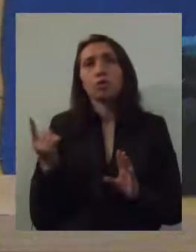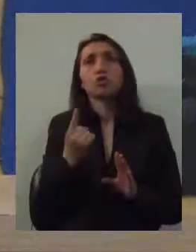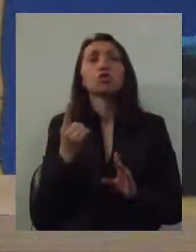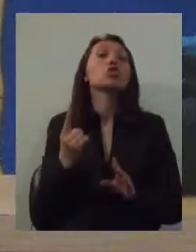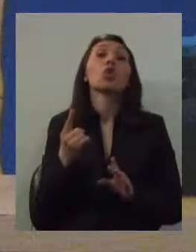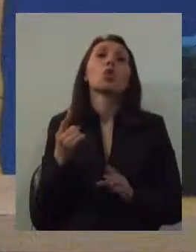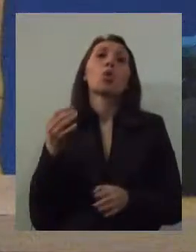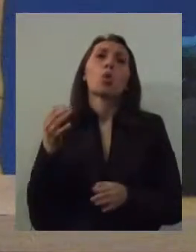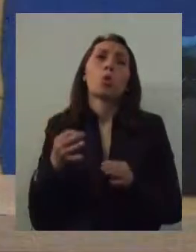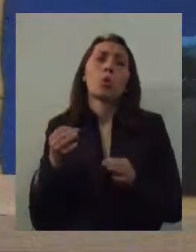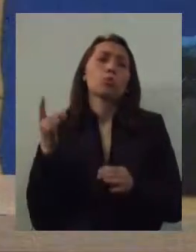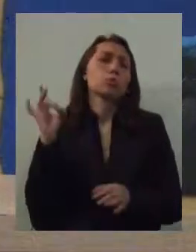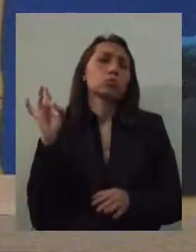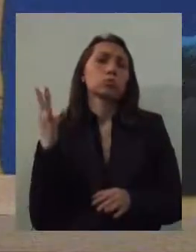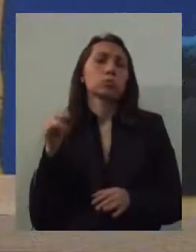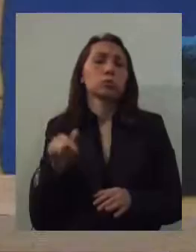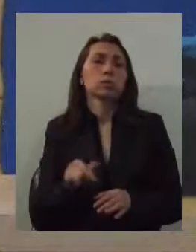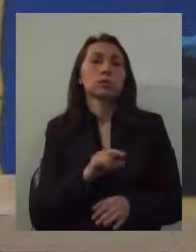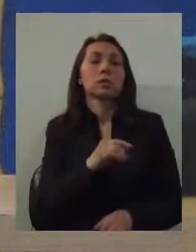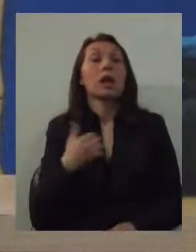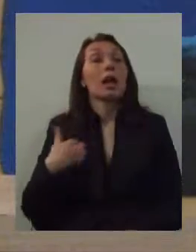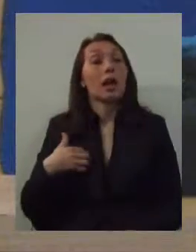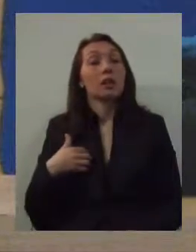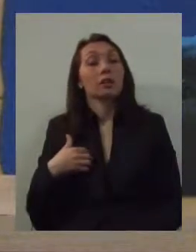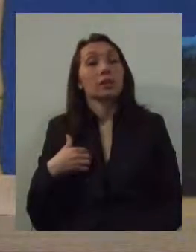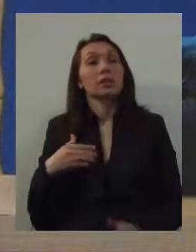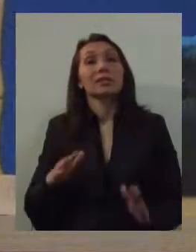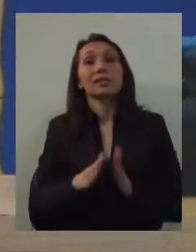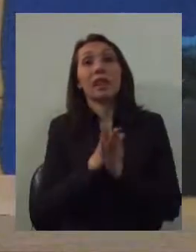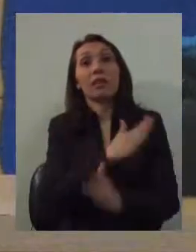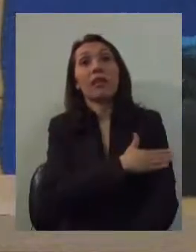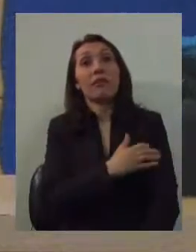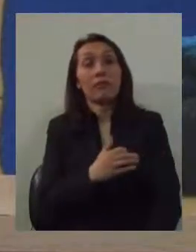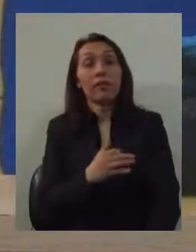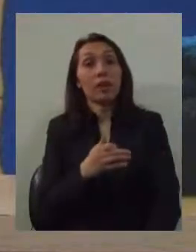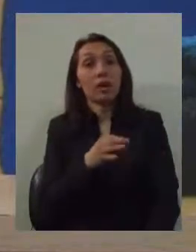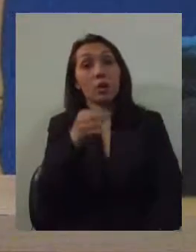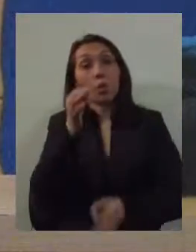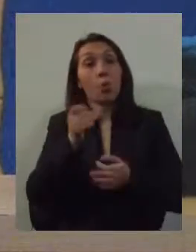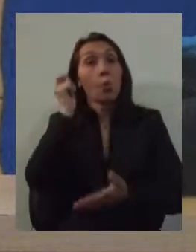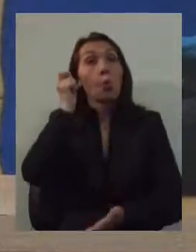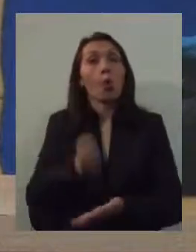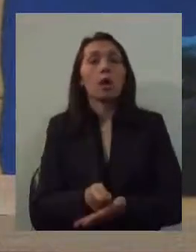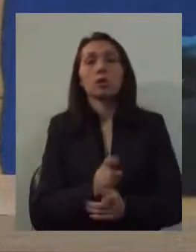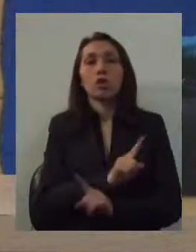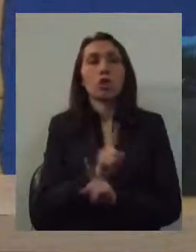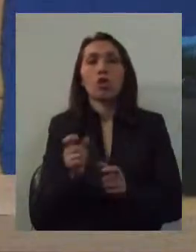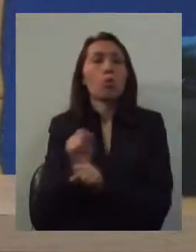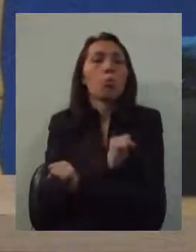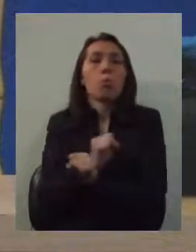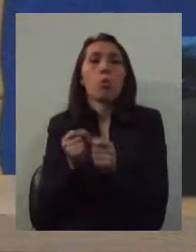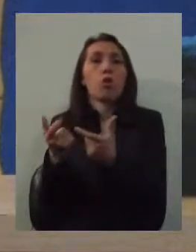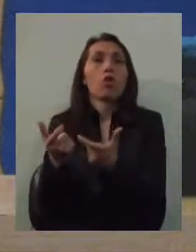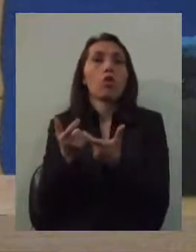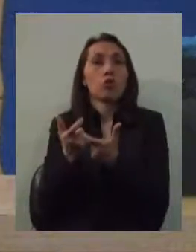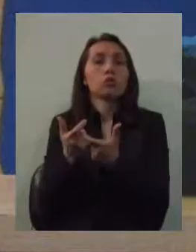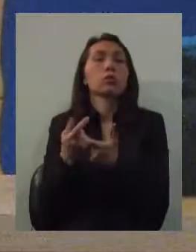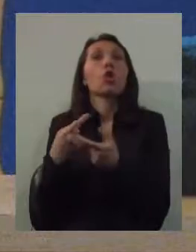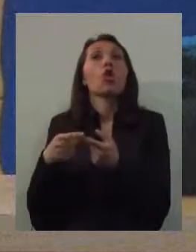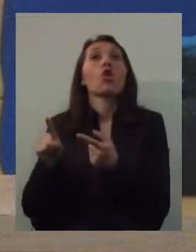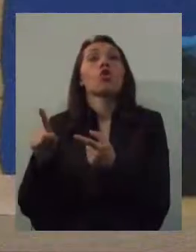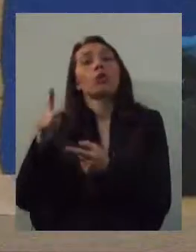casos de jurisdicción exclusiva argentina, o sea que fíjense, Santa Fe, un juez santafesino ni siquiera controla que provenga de